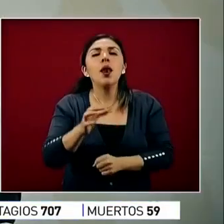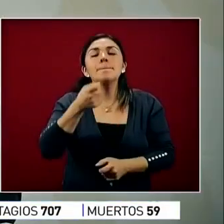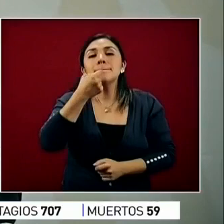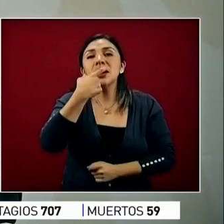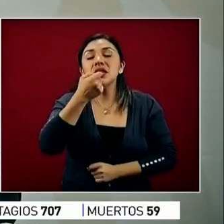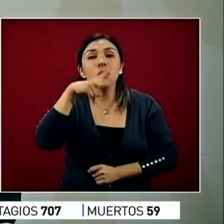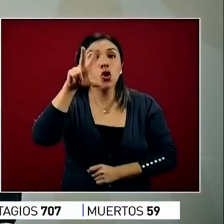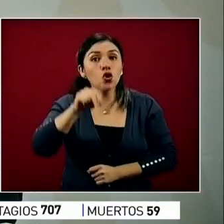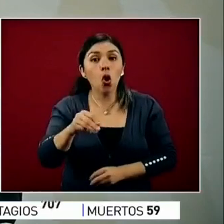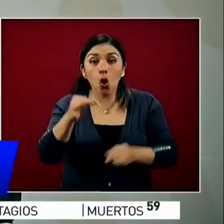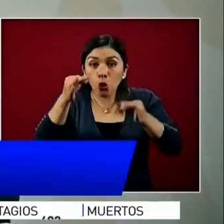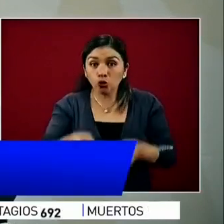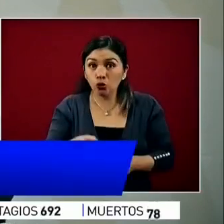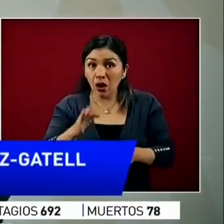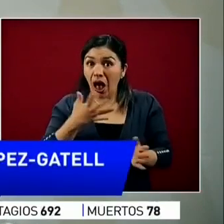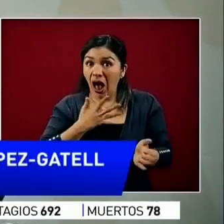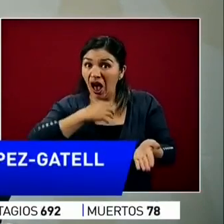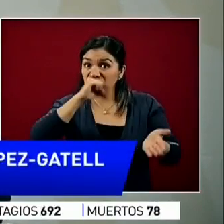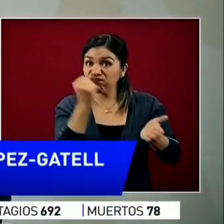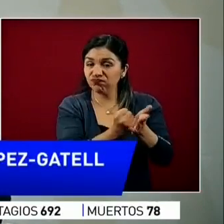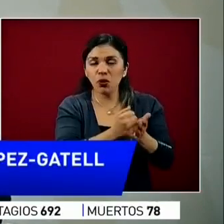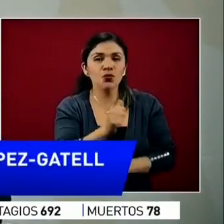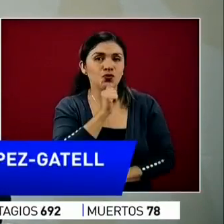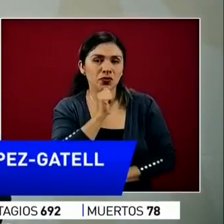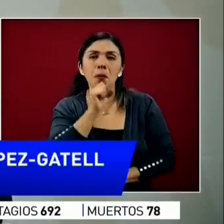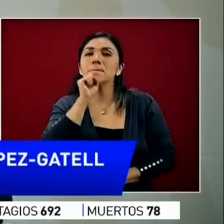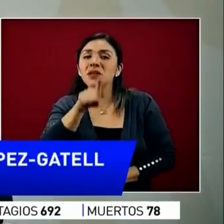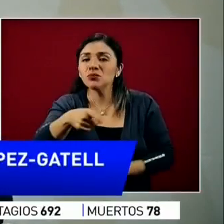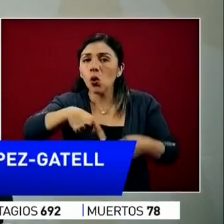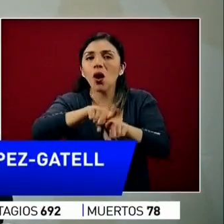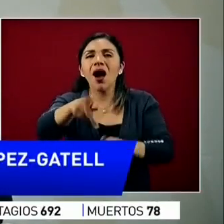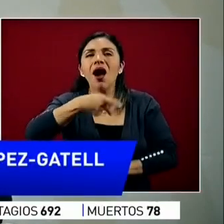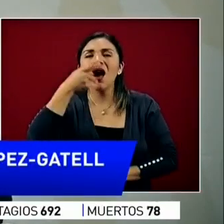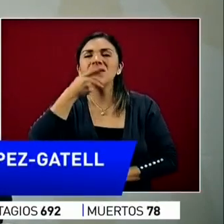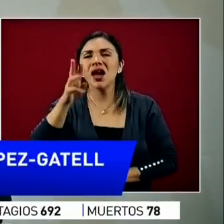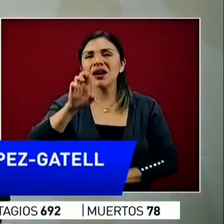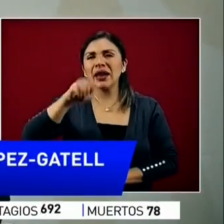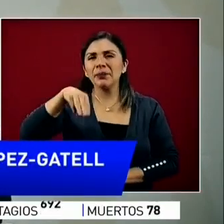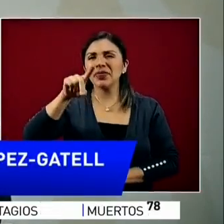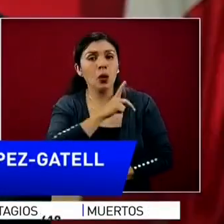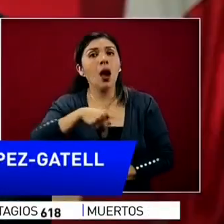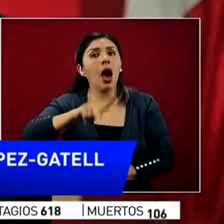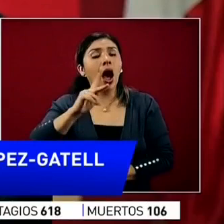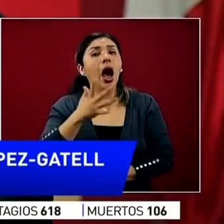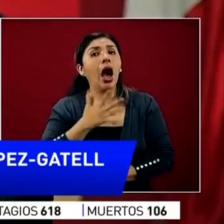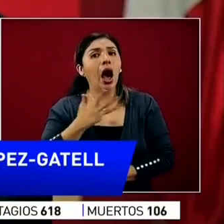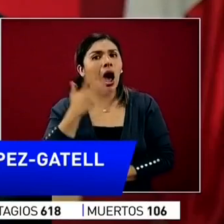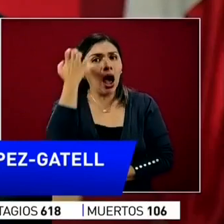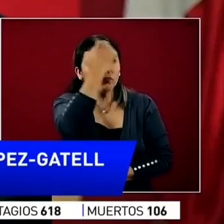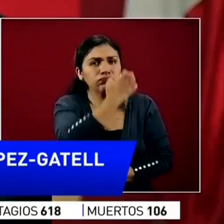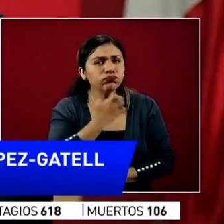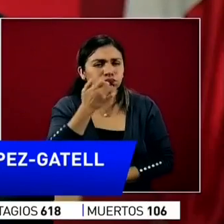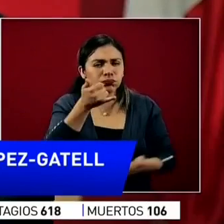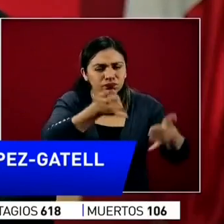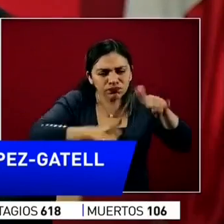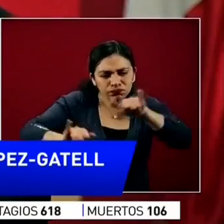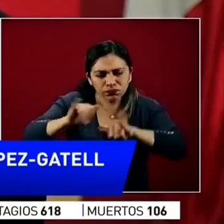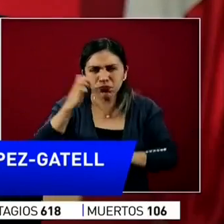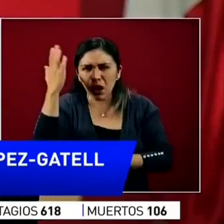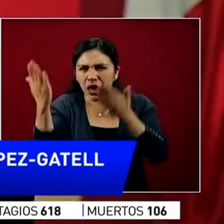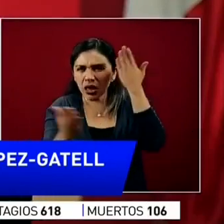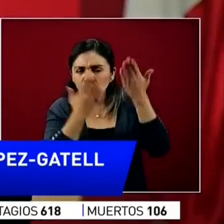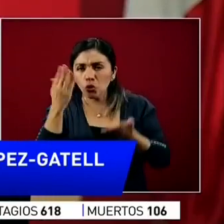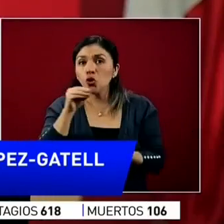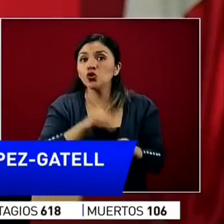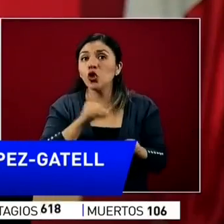juez federal rechazó suspender las conferencias de Hugo López-Gatell, subsecretario de Salud, sobre el coronavirus en México. El fallo obedeció a que se